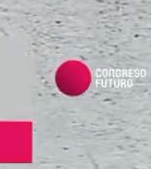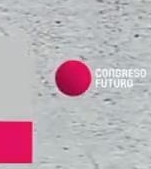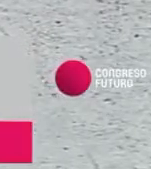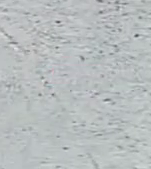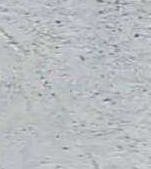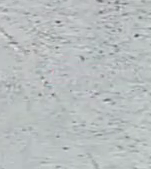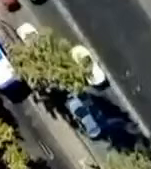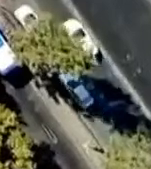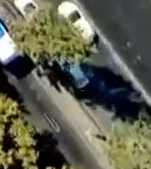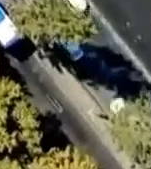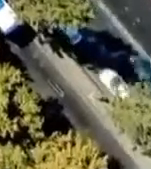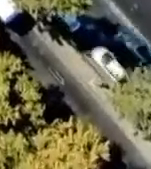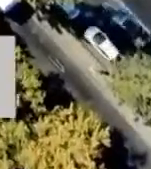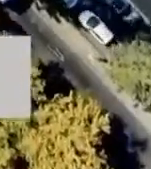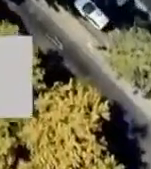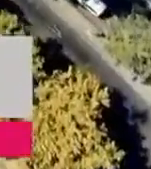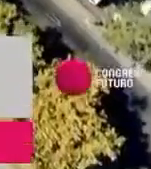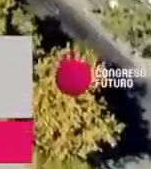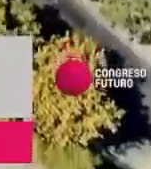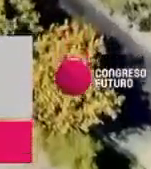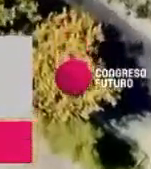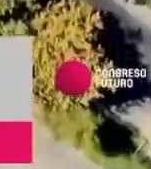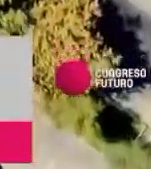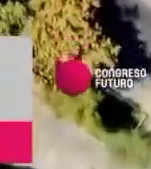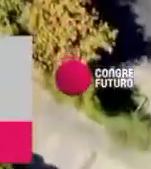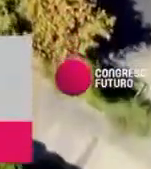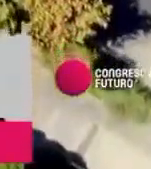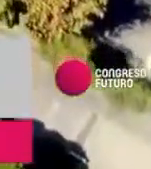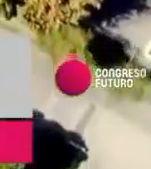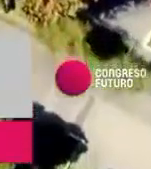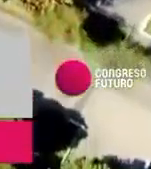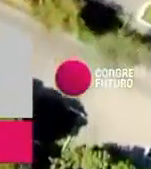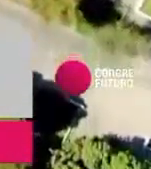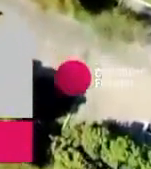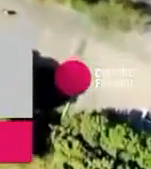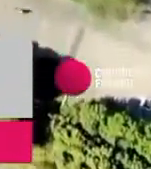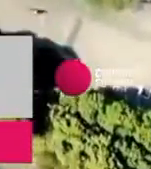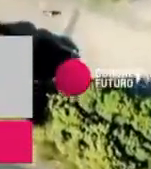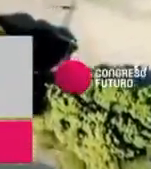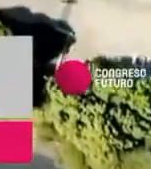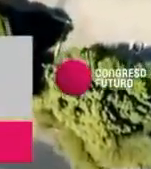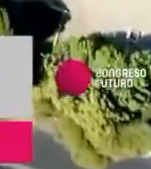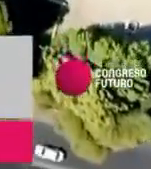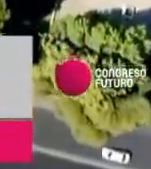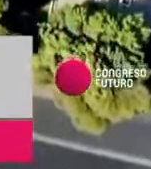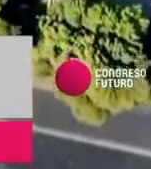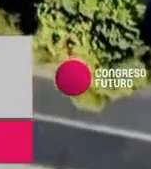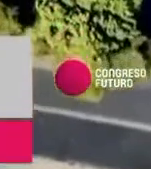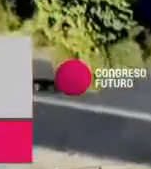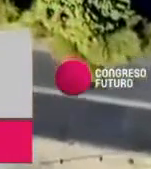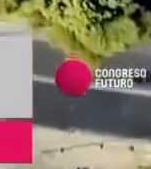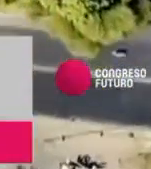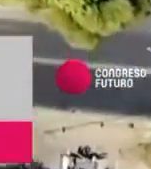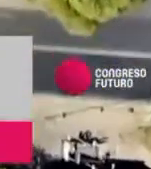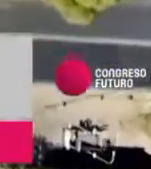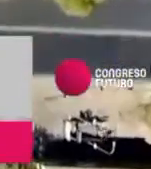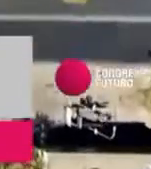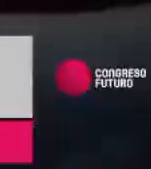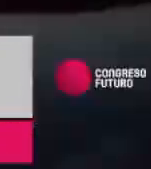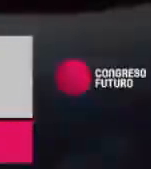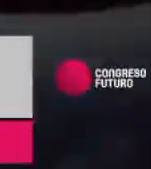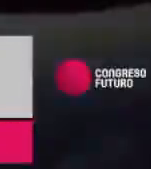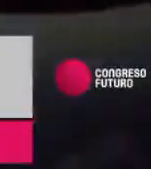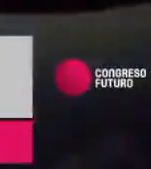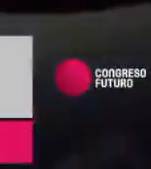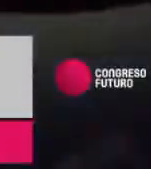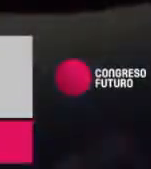Chile del futuro. Un sondeo reciente en nuestro país indica que el 61% de los consultados dijo tener interés por los